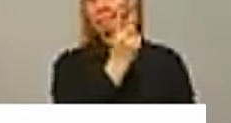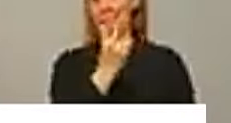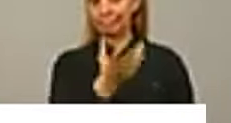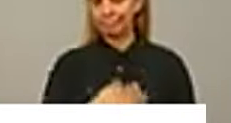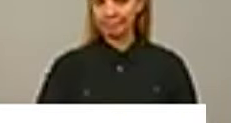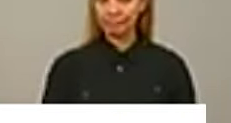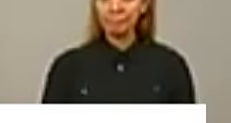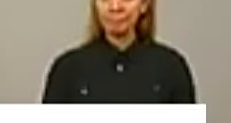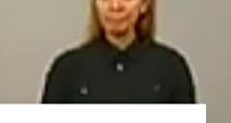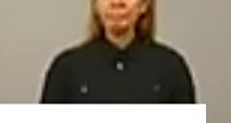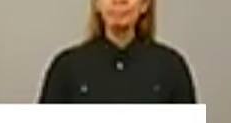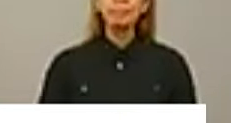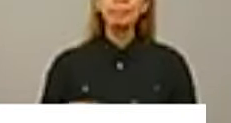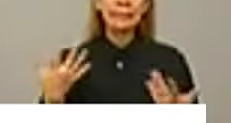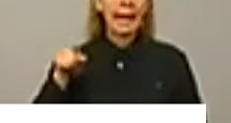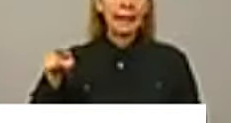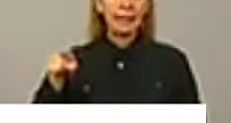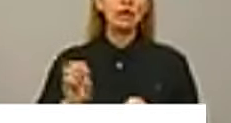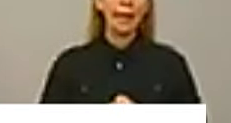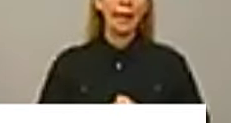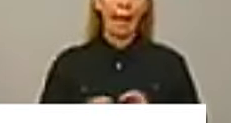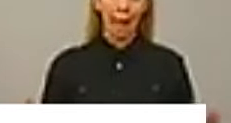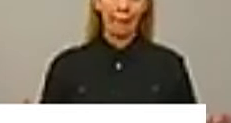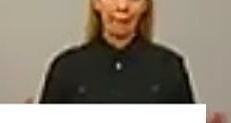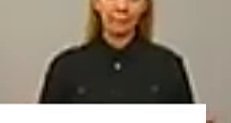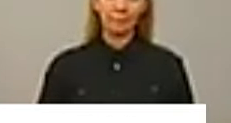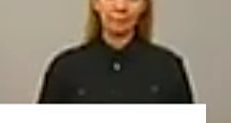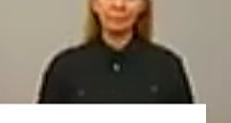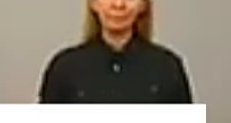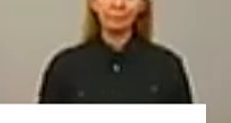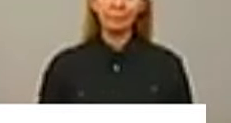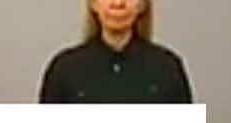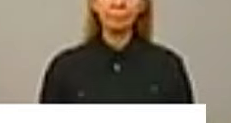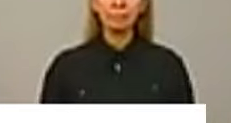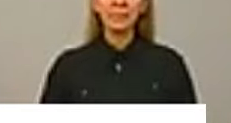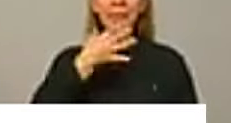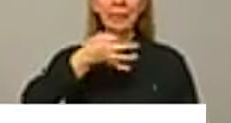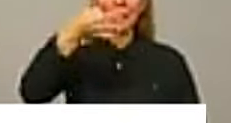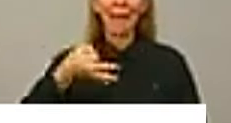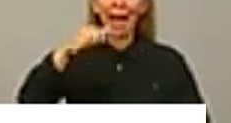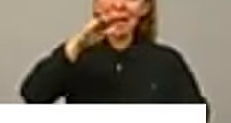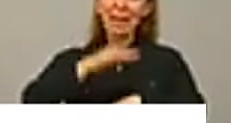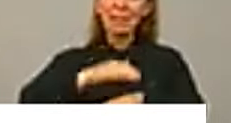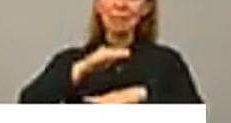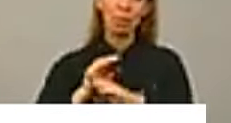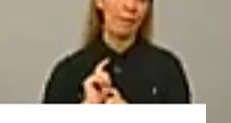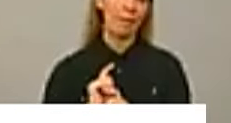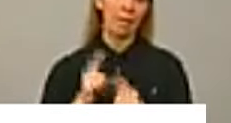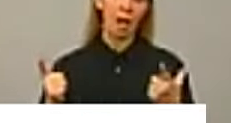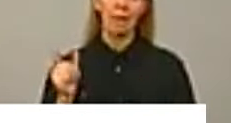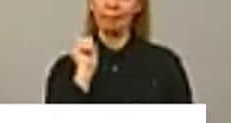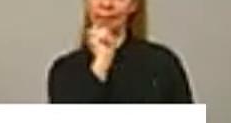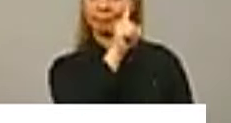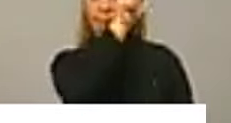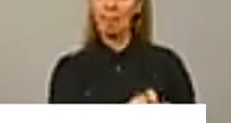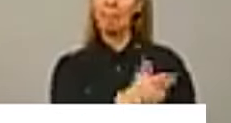Estamos ante un hecho de enorme gravedad, ante una verdadera irresponsabilidad por parte del presidente de la